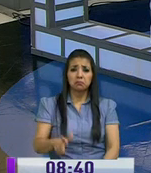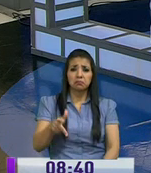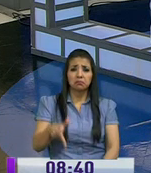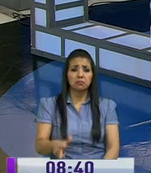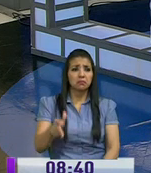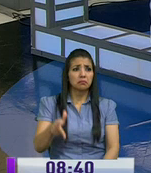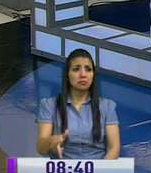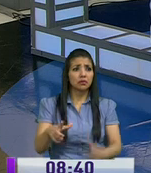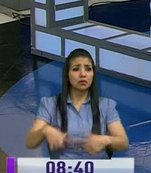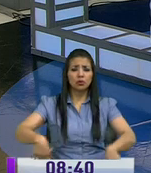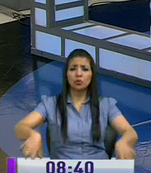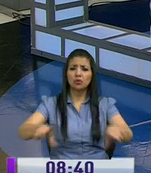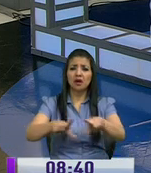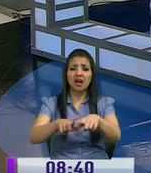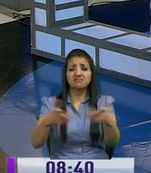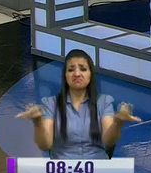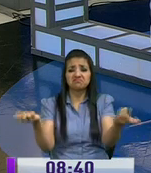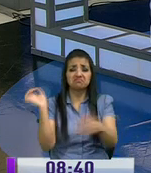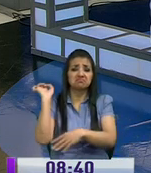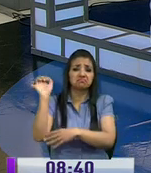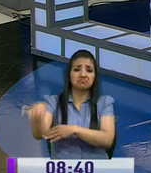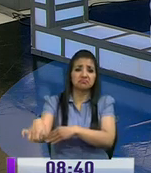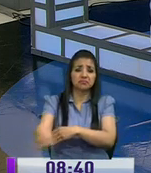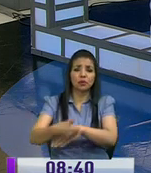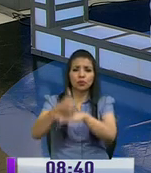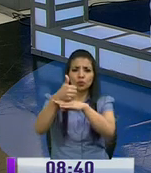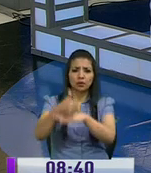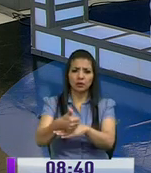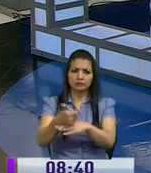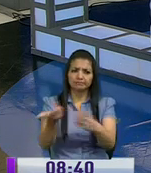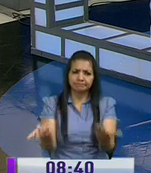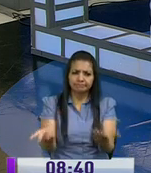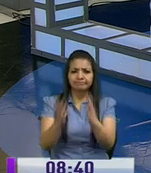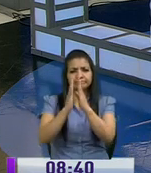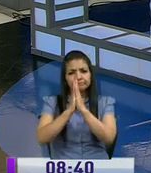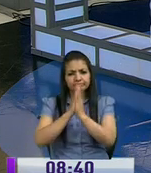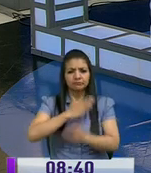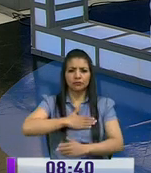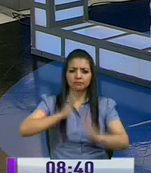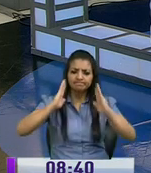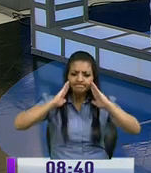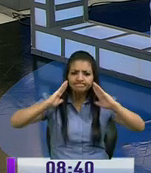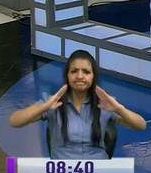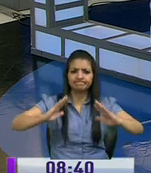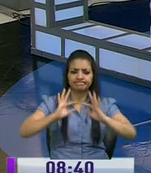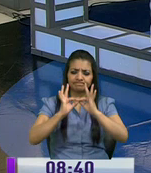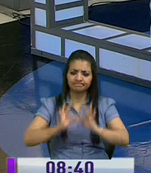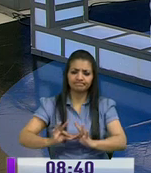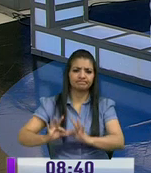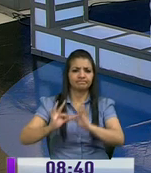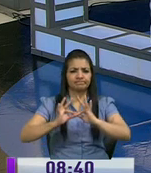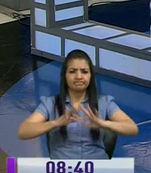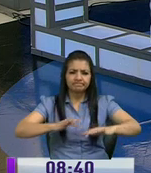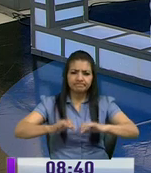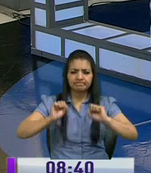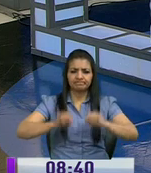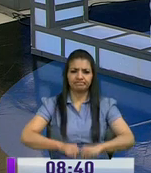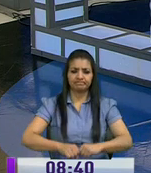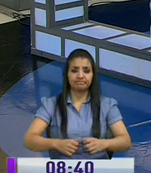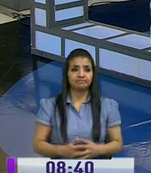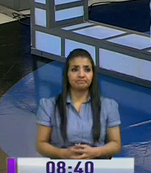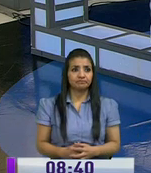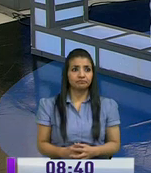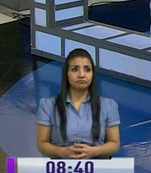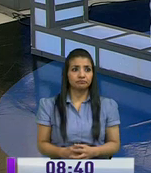esos sectores, a la buena de Dios. No, terrible. Hay que, por favor, prestar atención y tomar todas las acciones del caso, precisamente